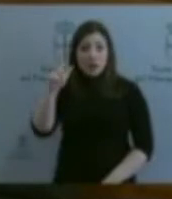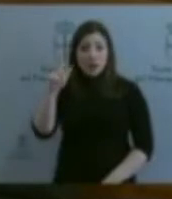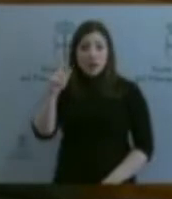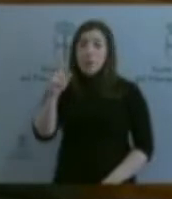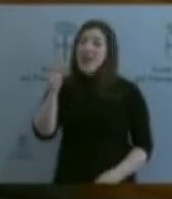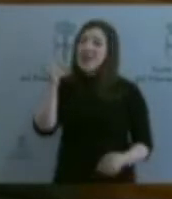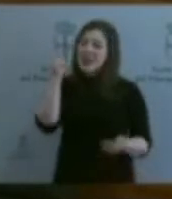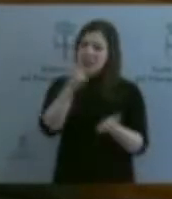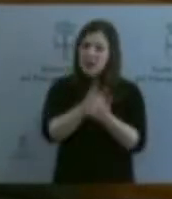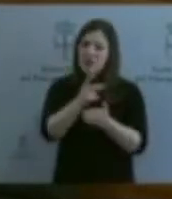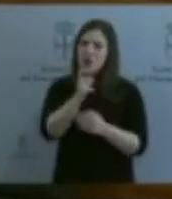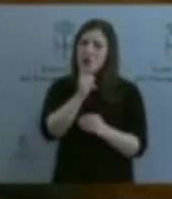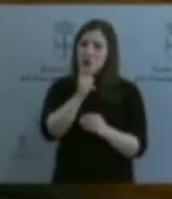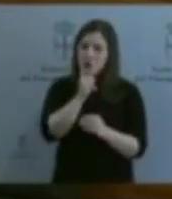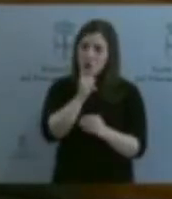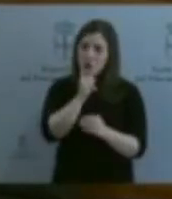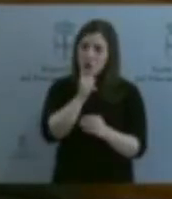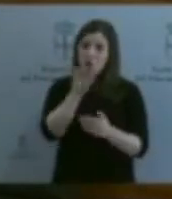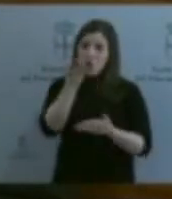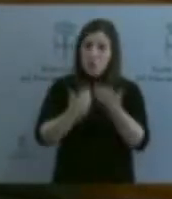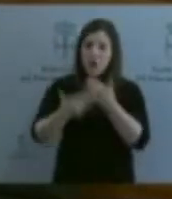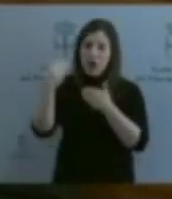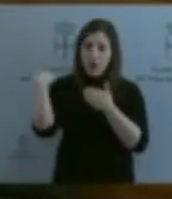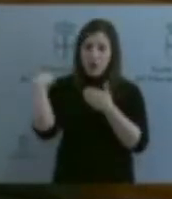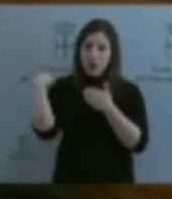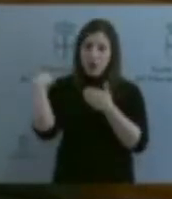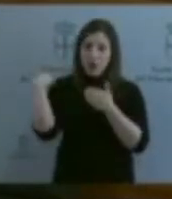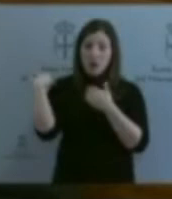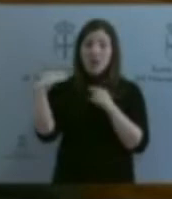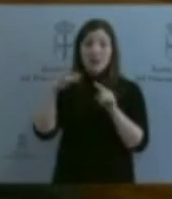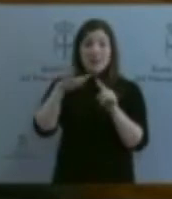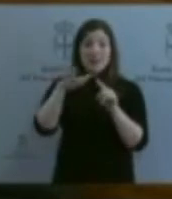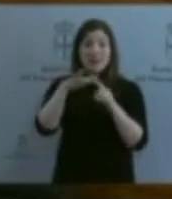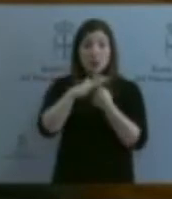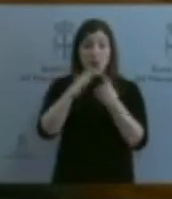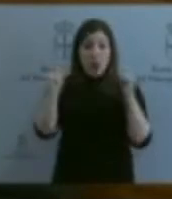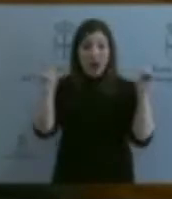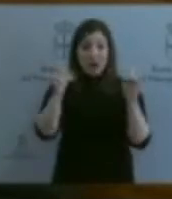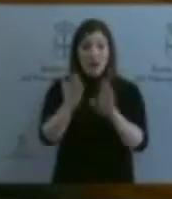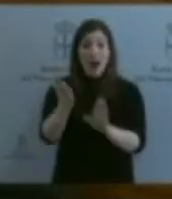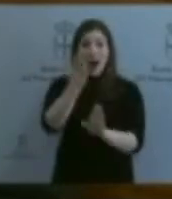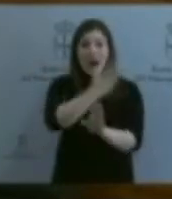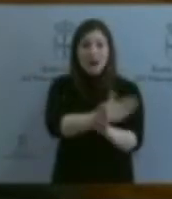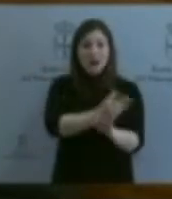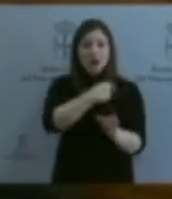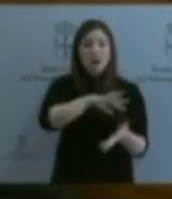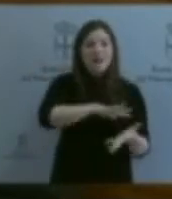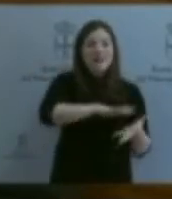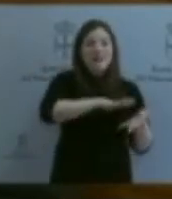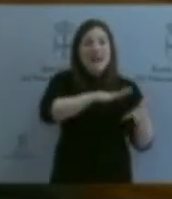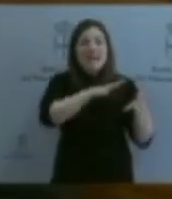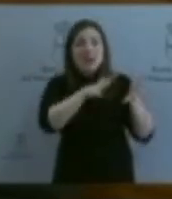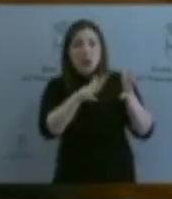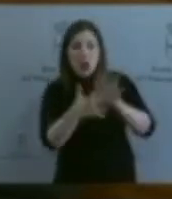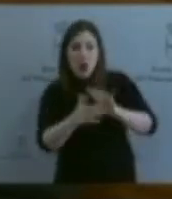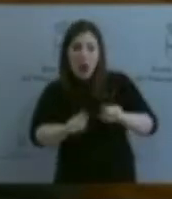la declaración de la crisis, teníamos por delante el reto de la transición ecológica. Ahora tenemos el reto de la transición ecológica y de reanimar